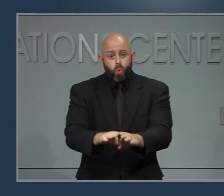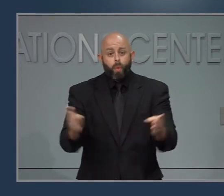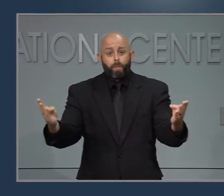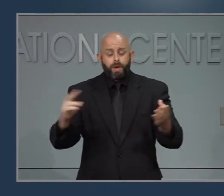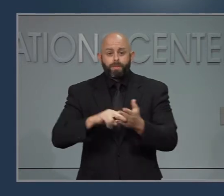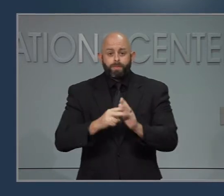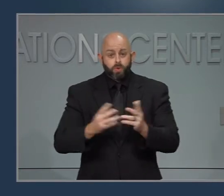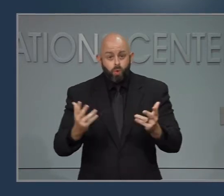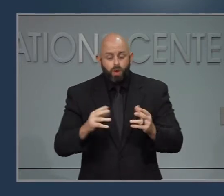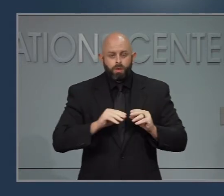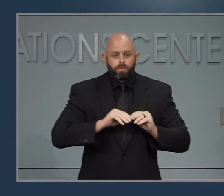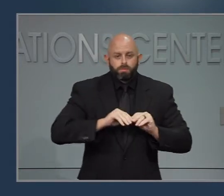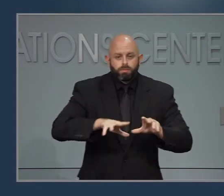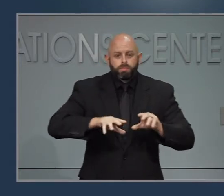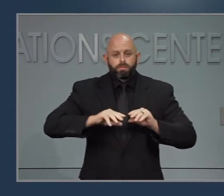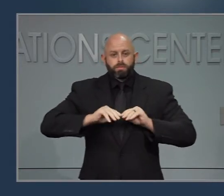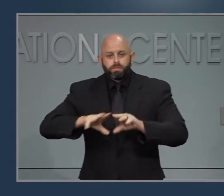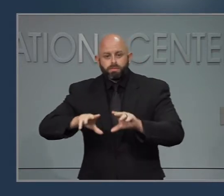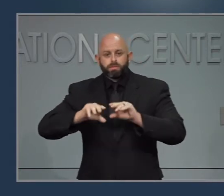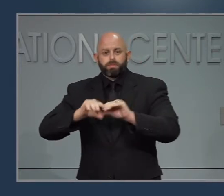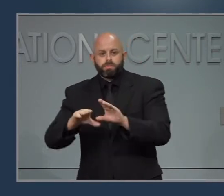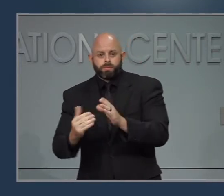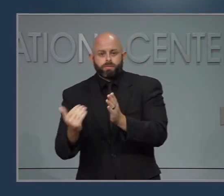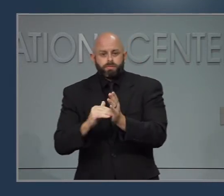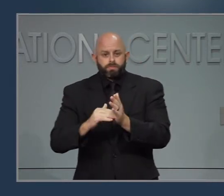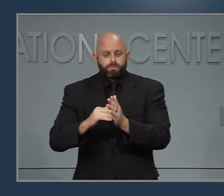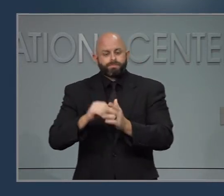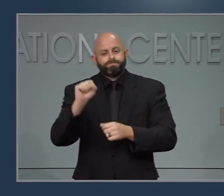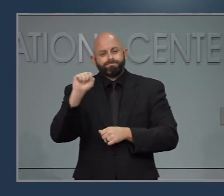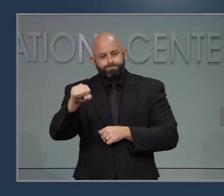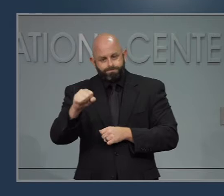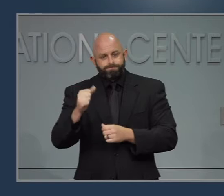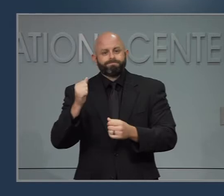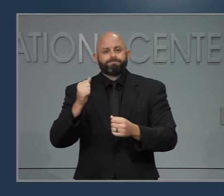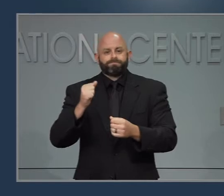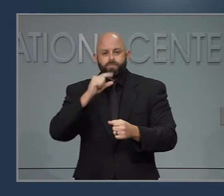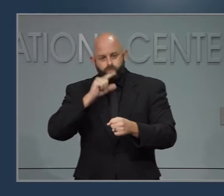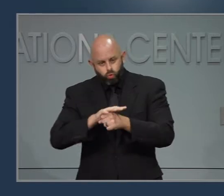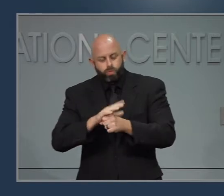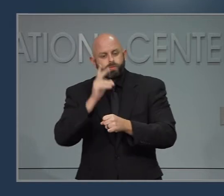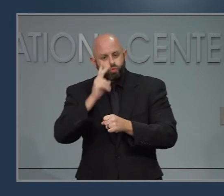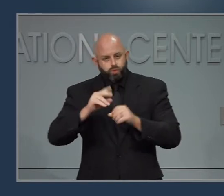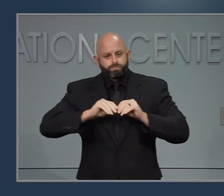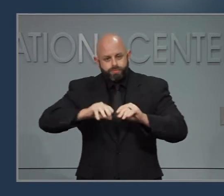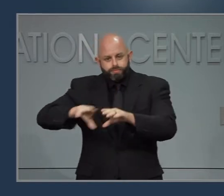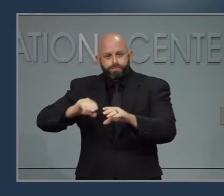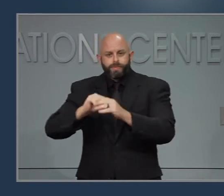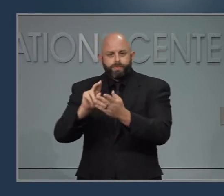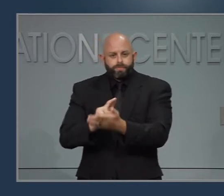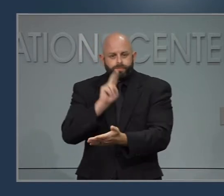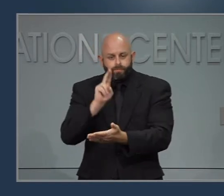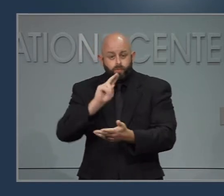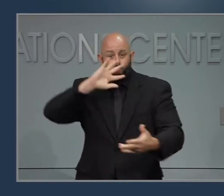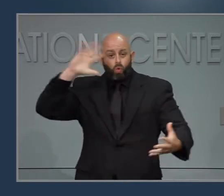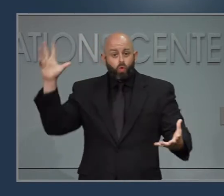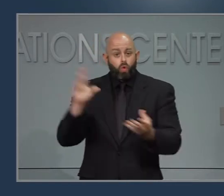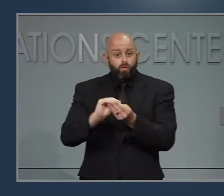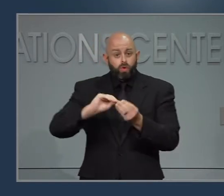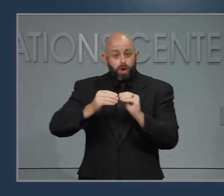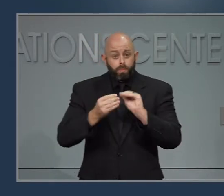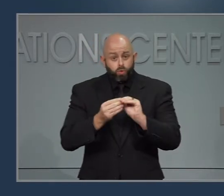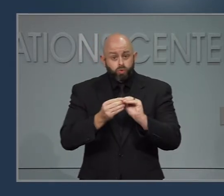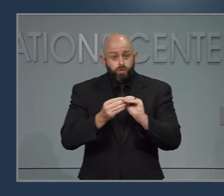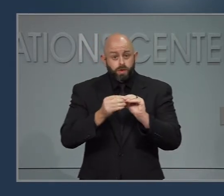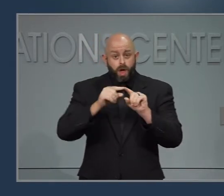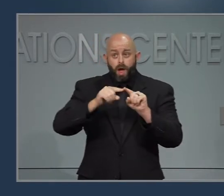de propagación del virus y vimos brotes en las universidades, nuestras métricas en general muestran indicios de